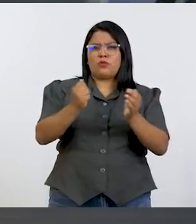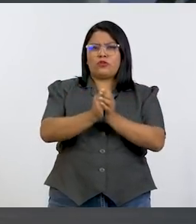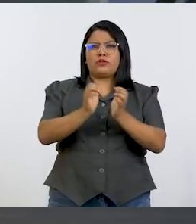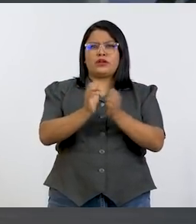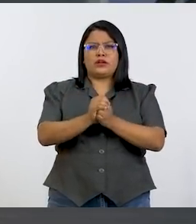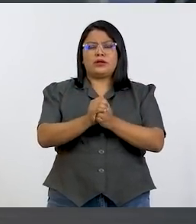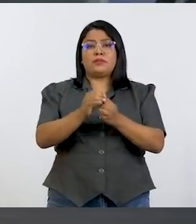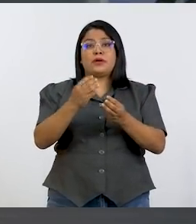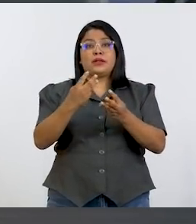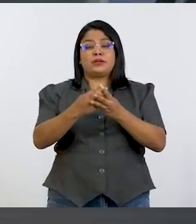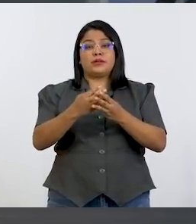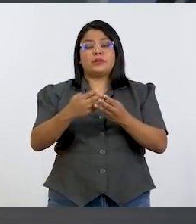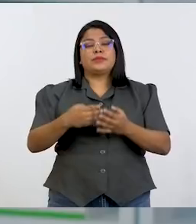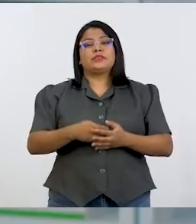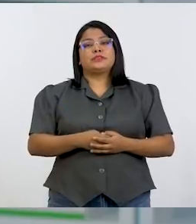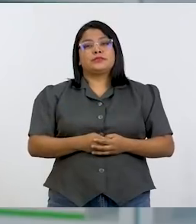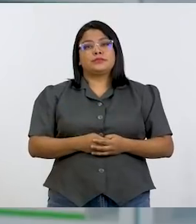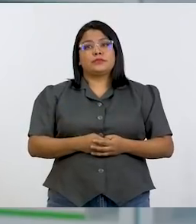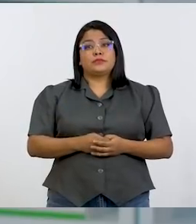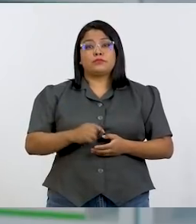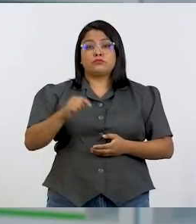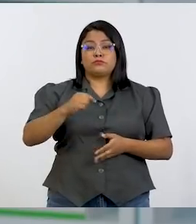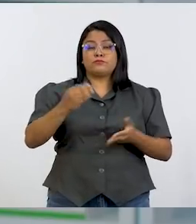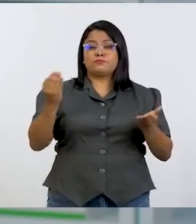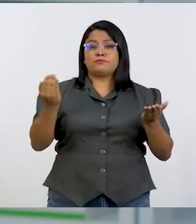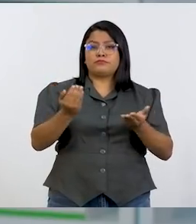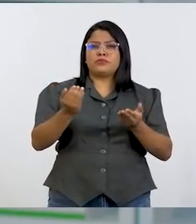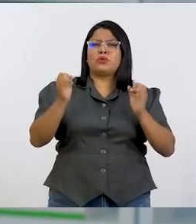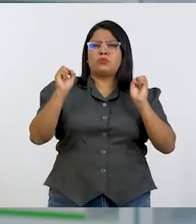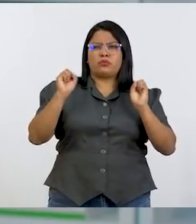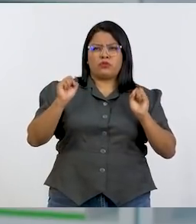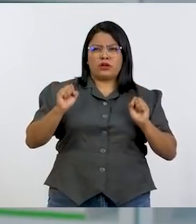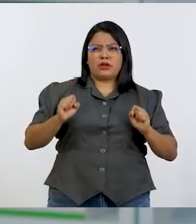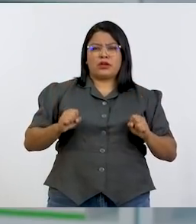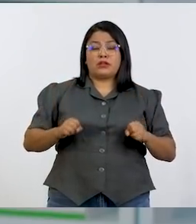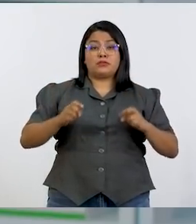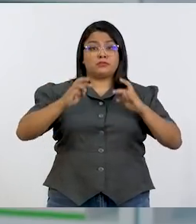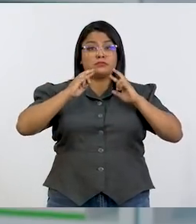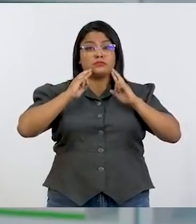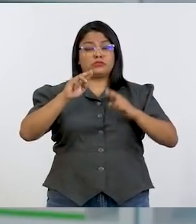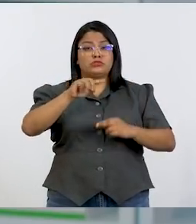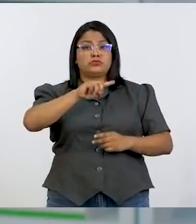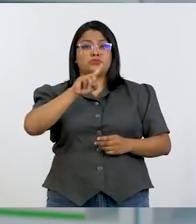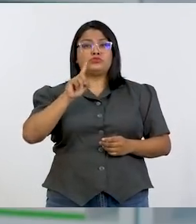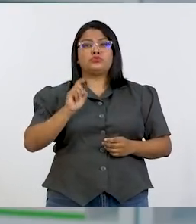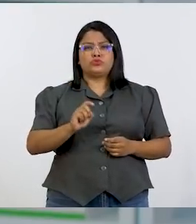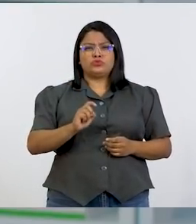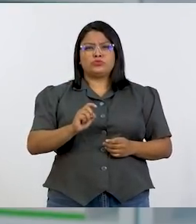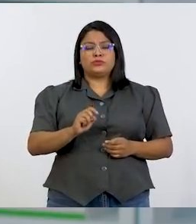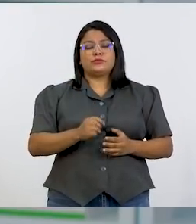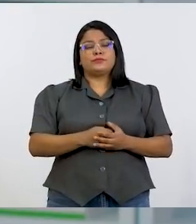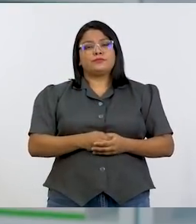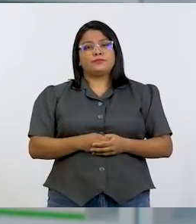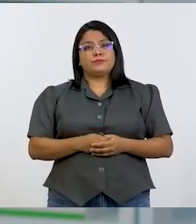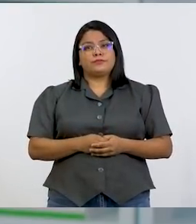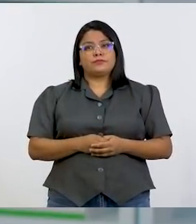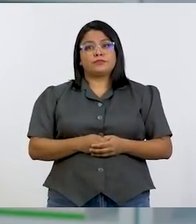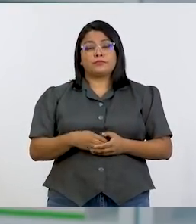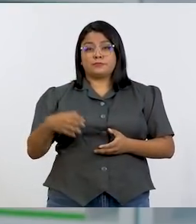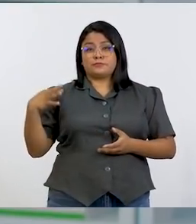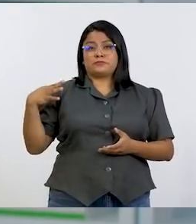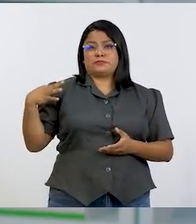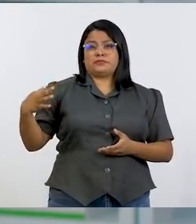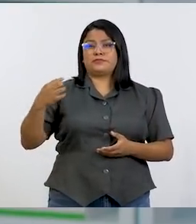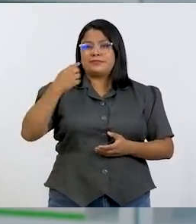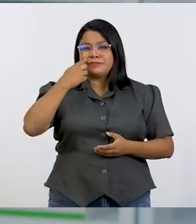problema de contexto. Estas acciones permitirán dar respuesta a la pregunta que se hace en dicho problema. Te invito a